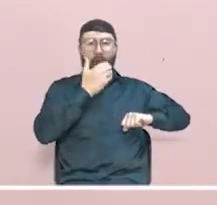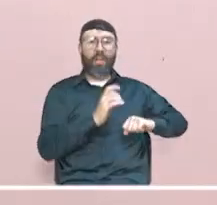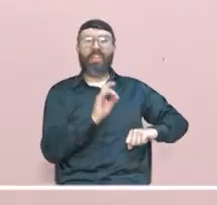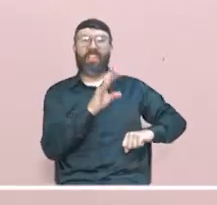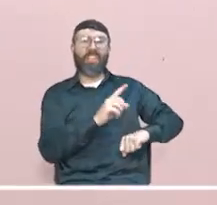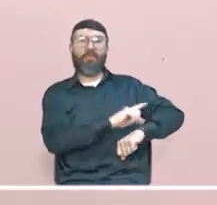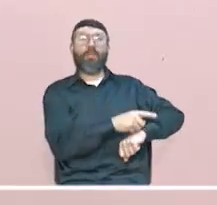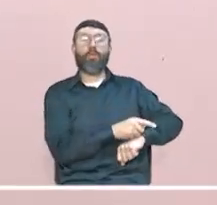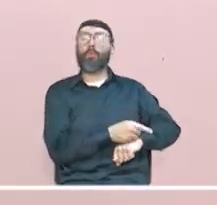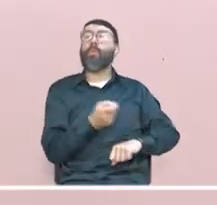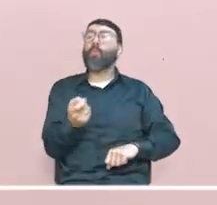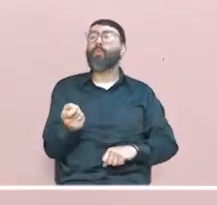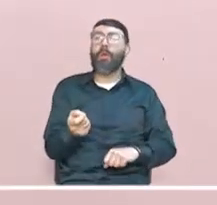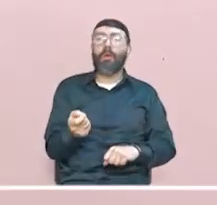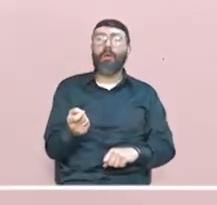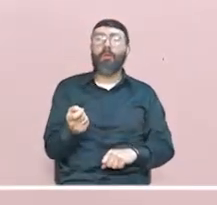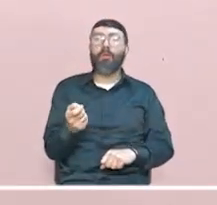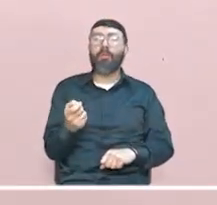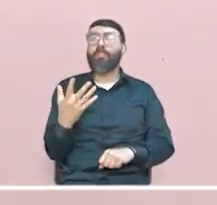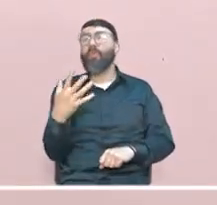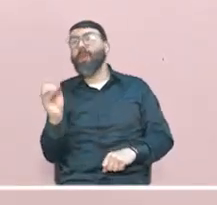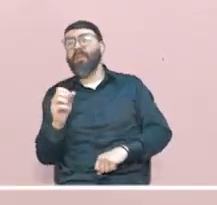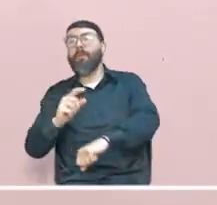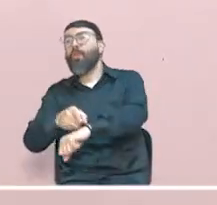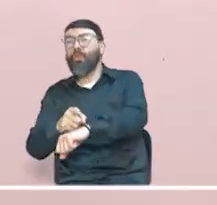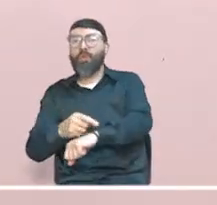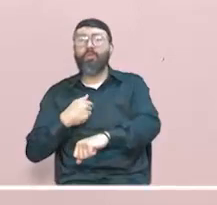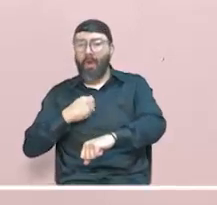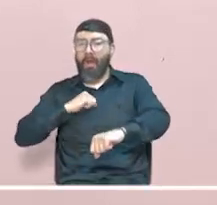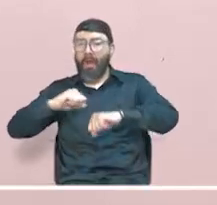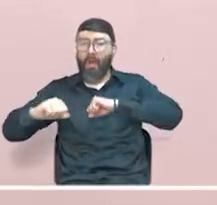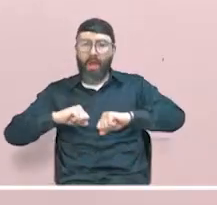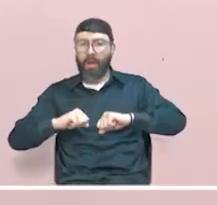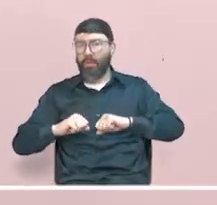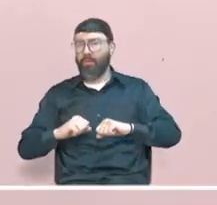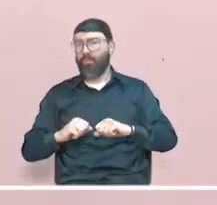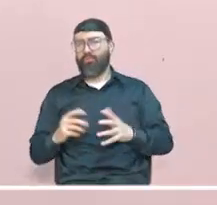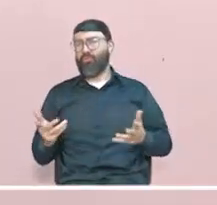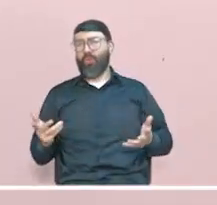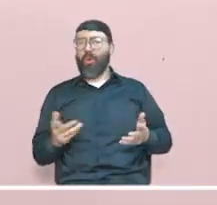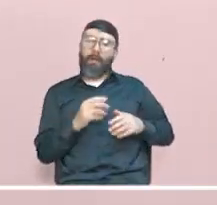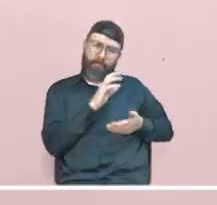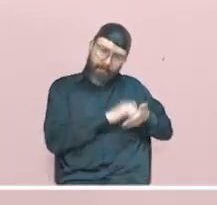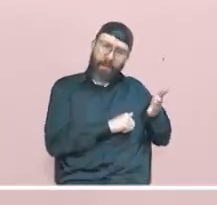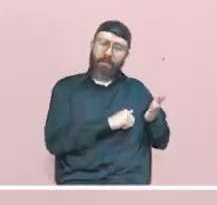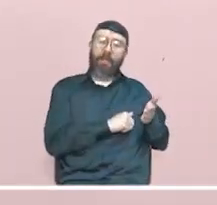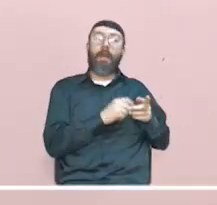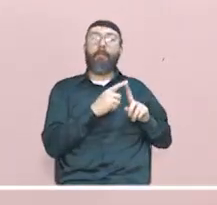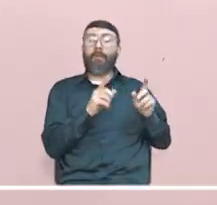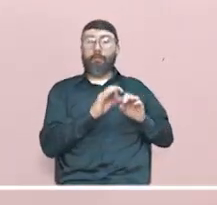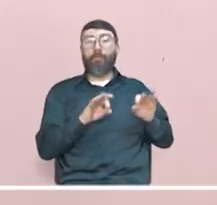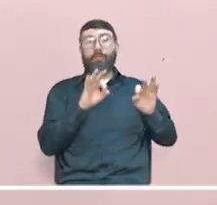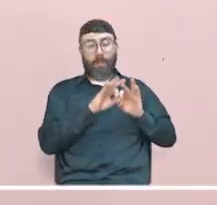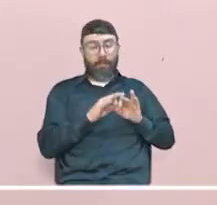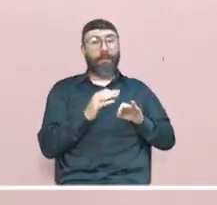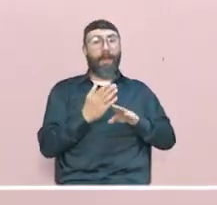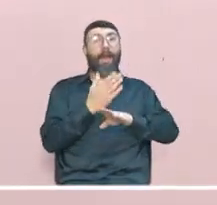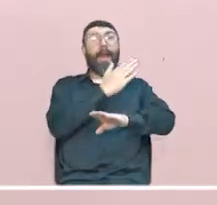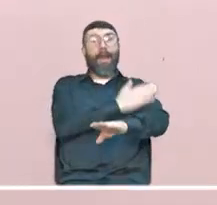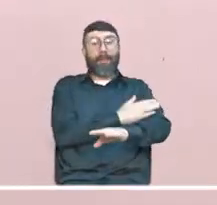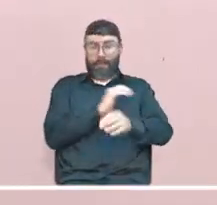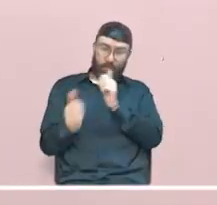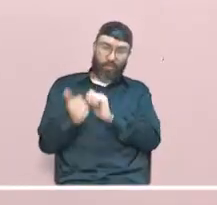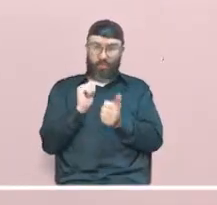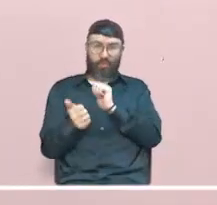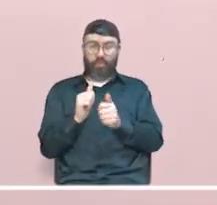minutos pues para una actividad que en total va a ser de 50 minutos. No, no es así. Pero sí es importante pues que se tengan en cuenta ambas cosas